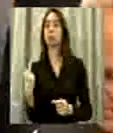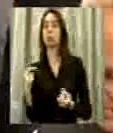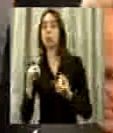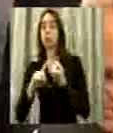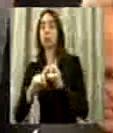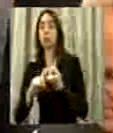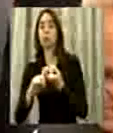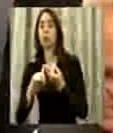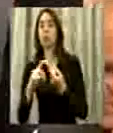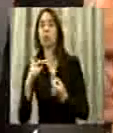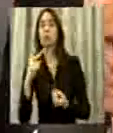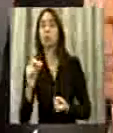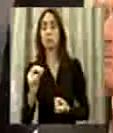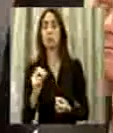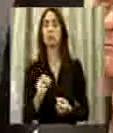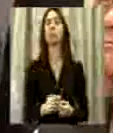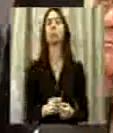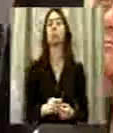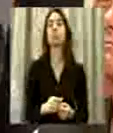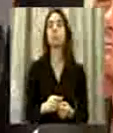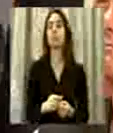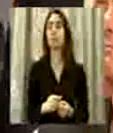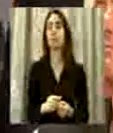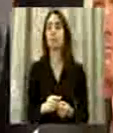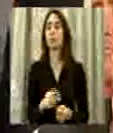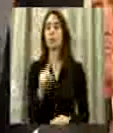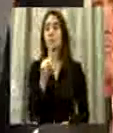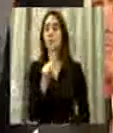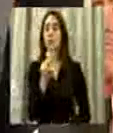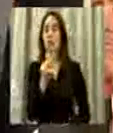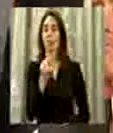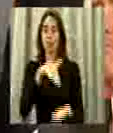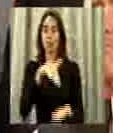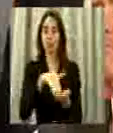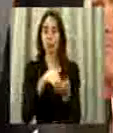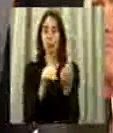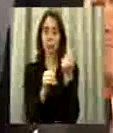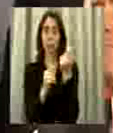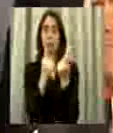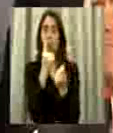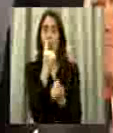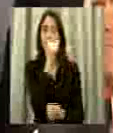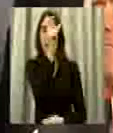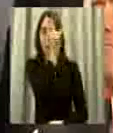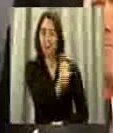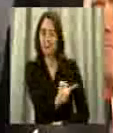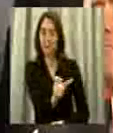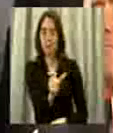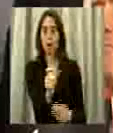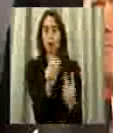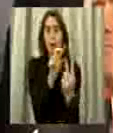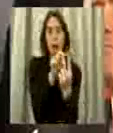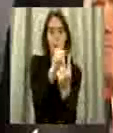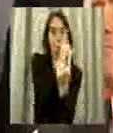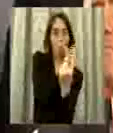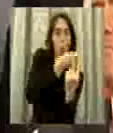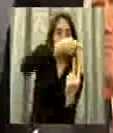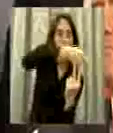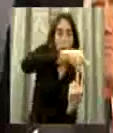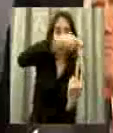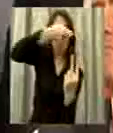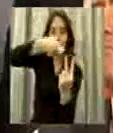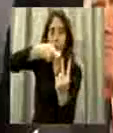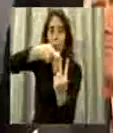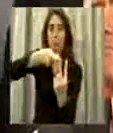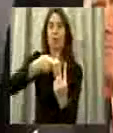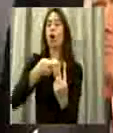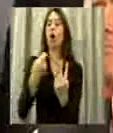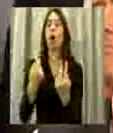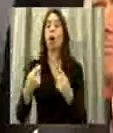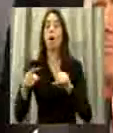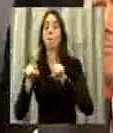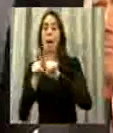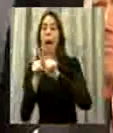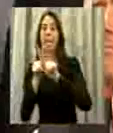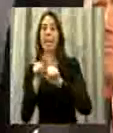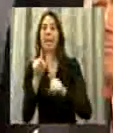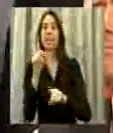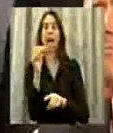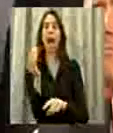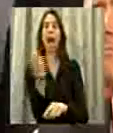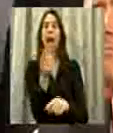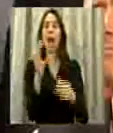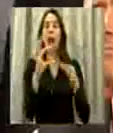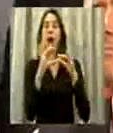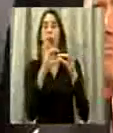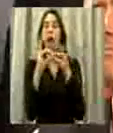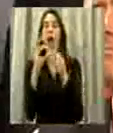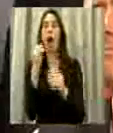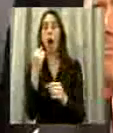a los... Y lo establecimos en 125.000 pesos por persona, no por pareja, para evitar